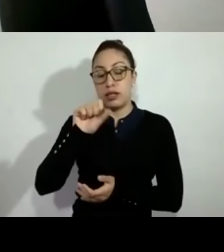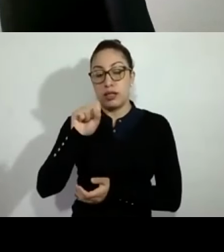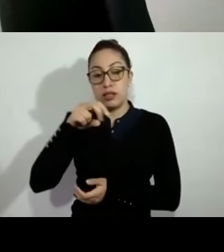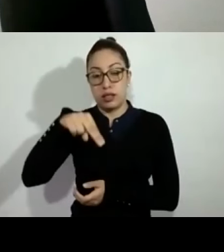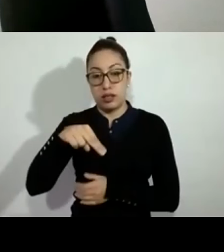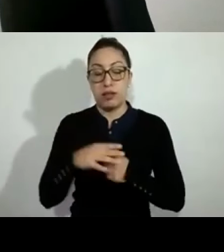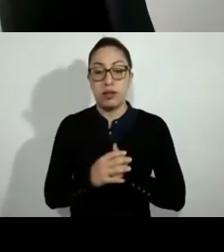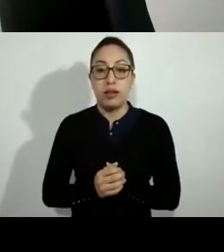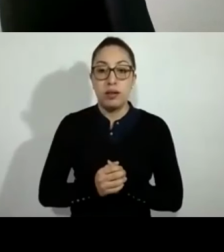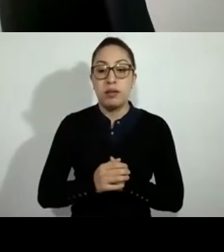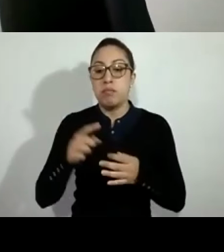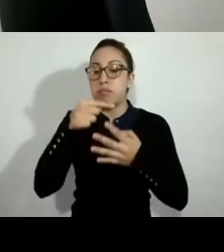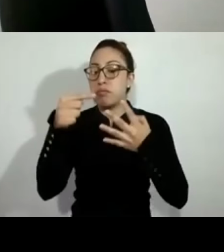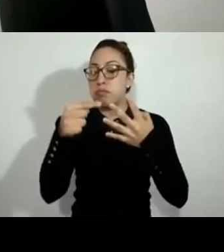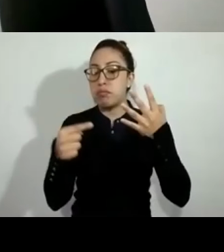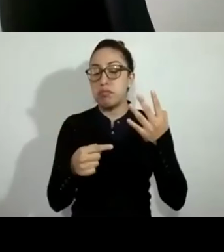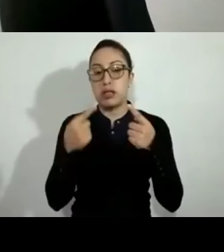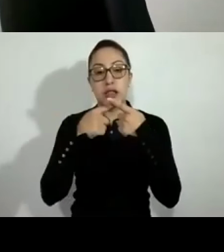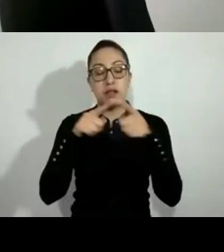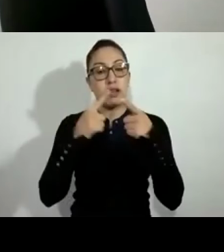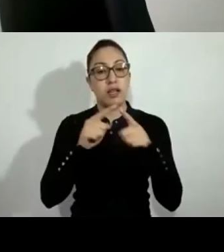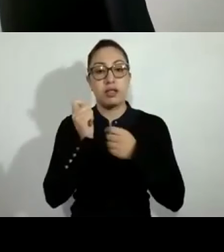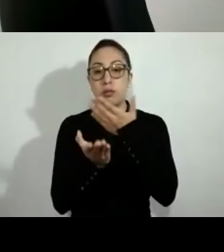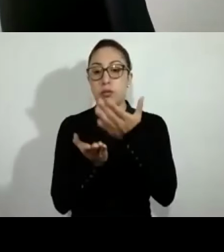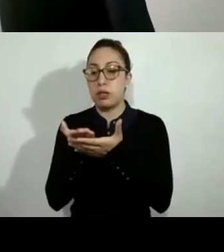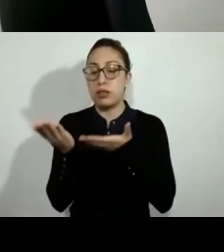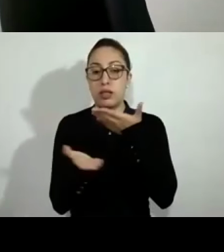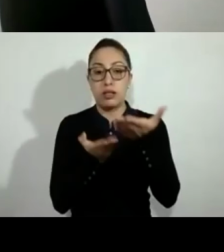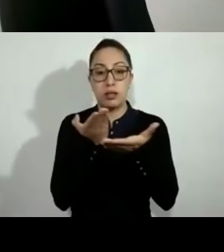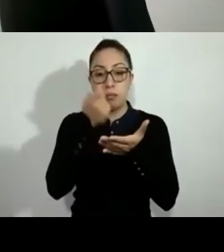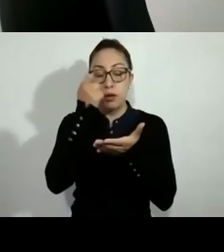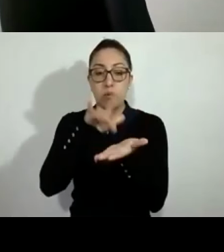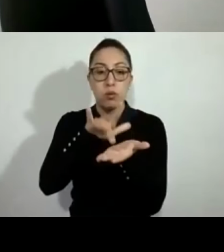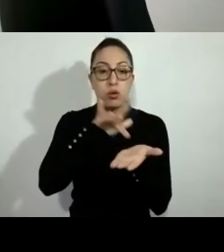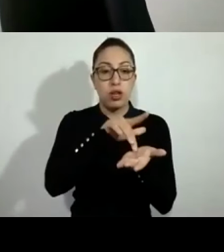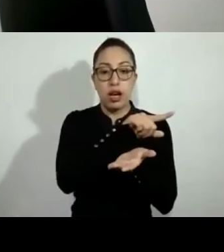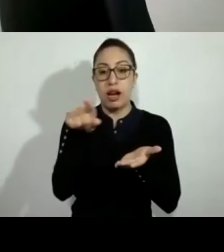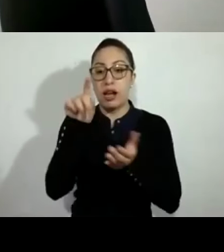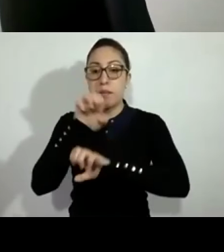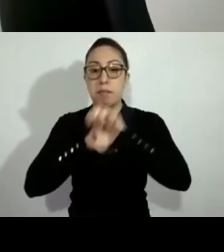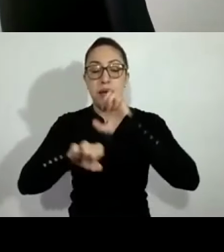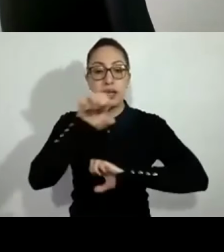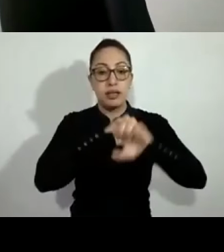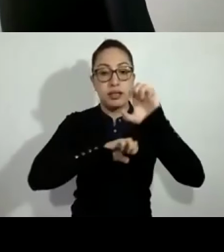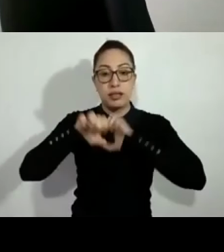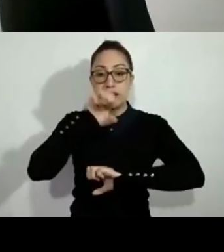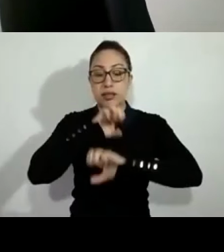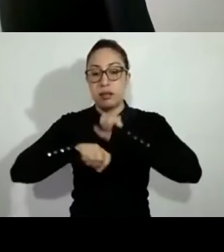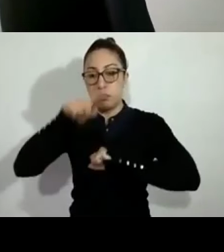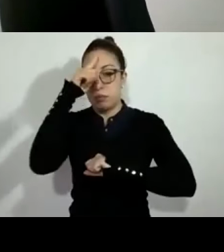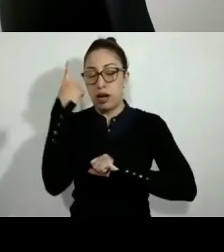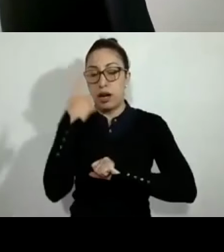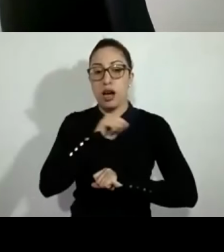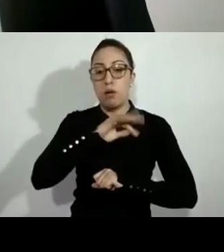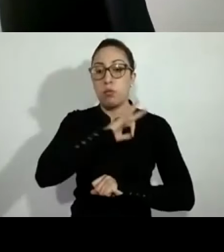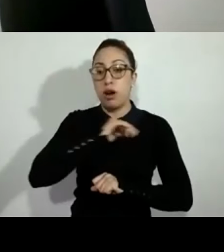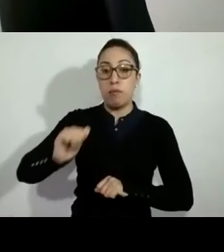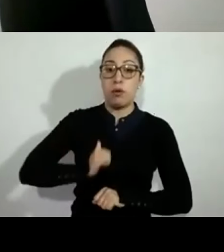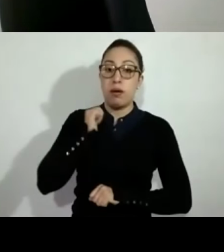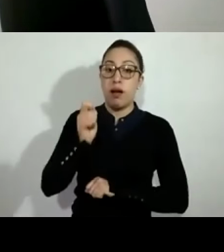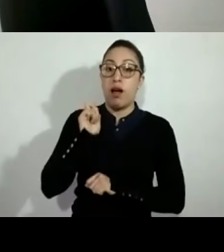Estas, entre otras, diputado, significan un conjunto de beneficios de carácter fiscal que tienen